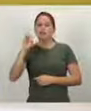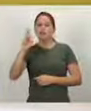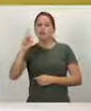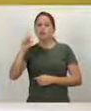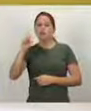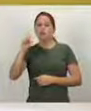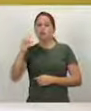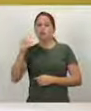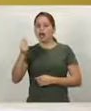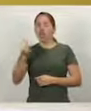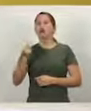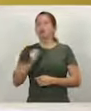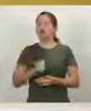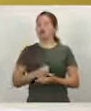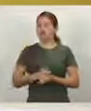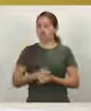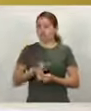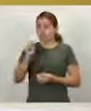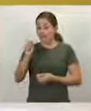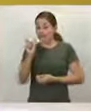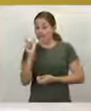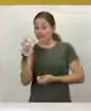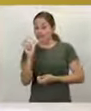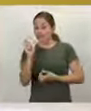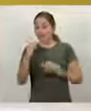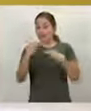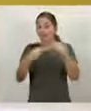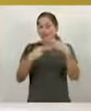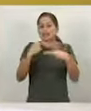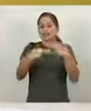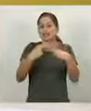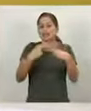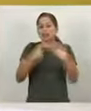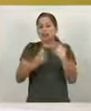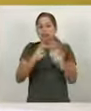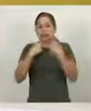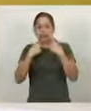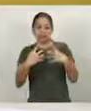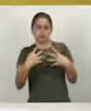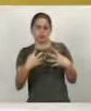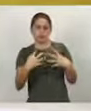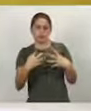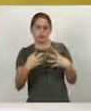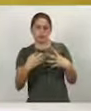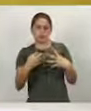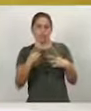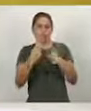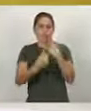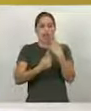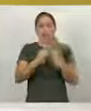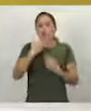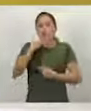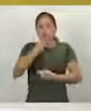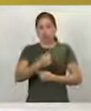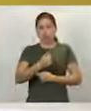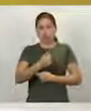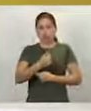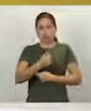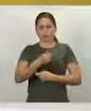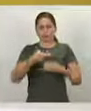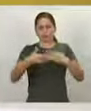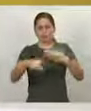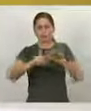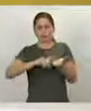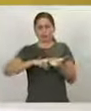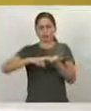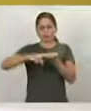adelantaré algo. Fecunda es hacer algo útil, es hacer algo productivo. Durante la